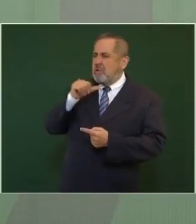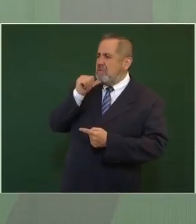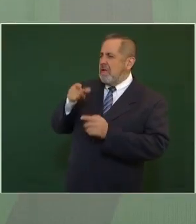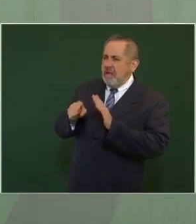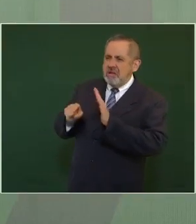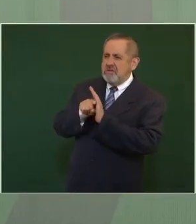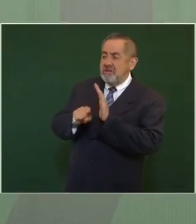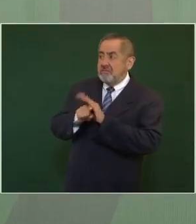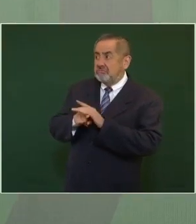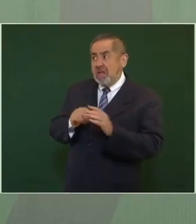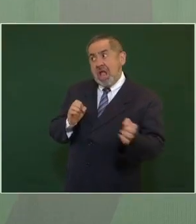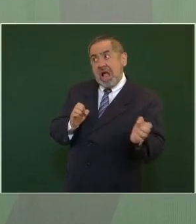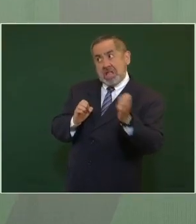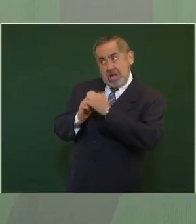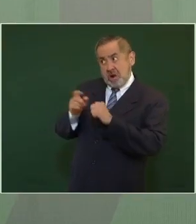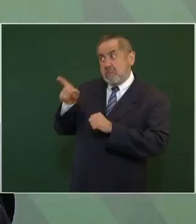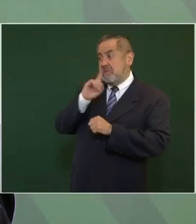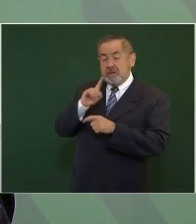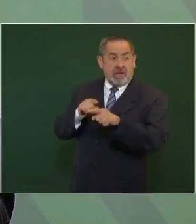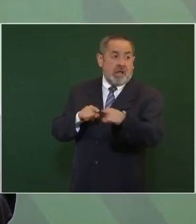Le engañaron, señor presidente.